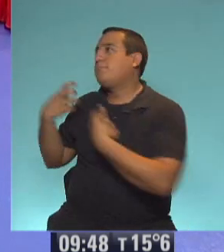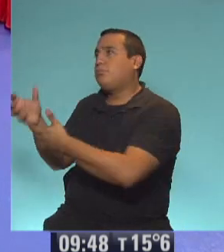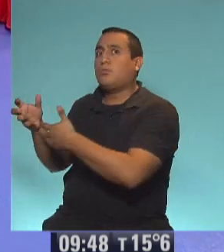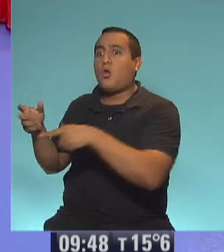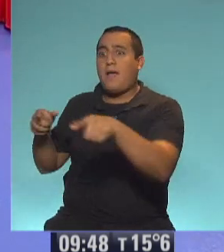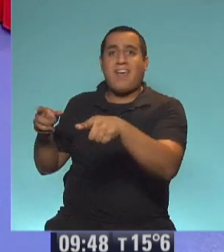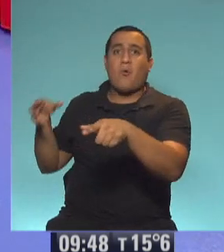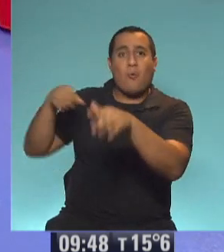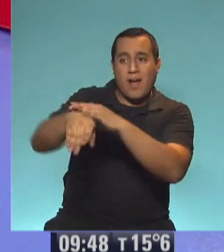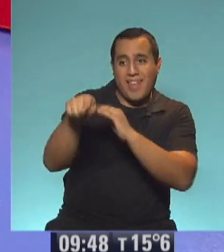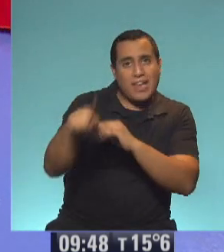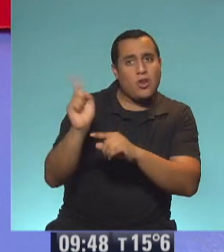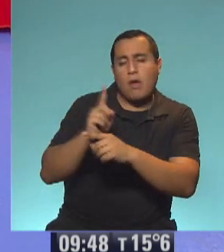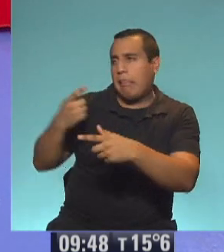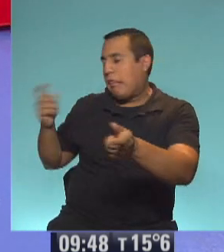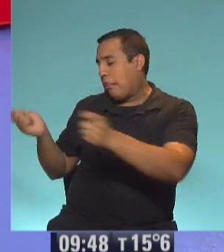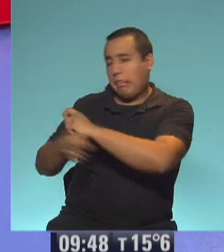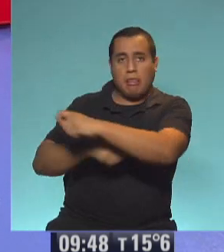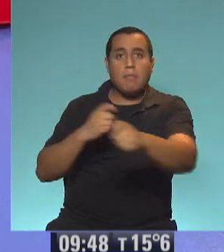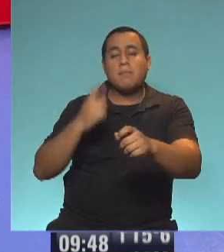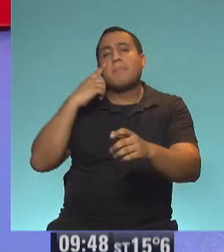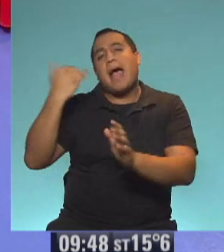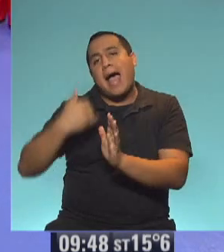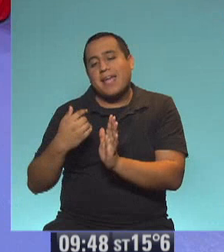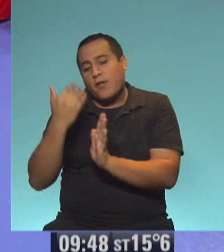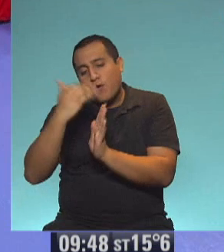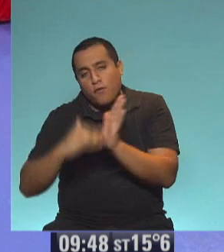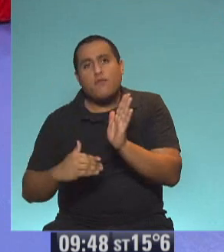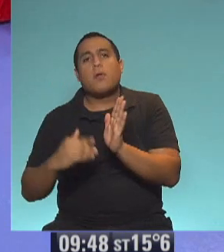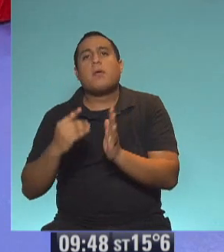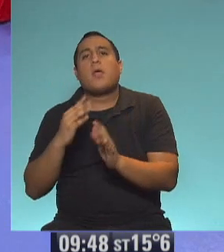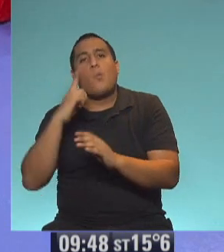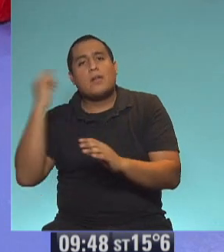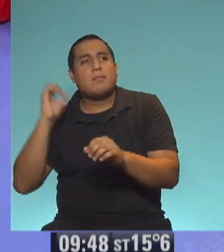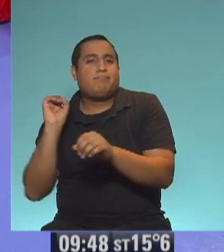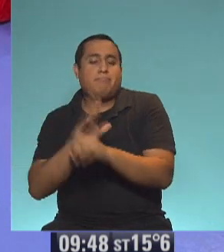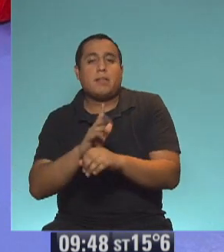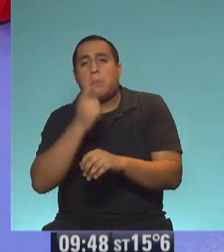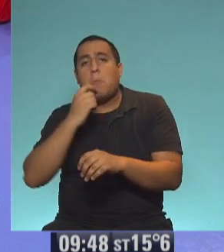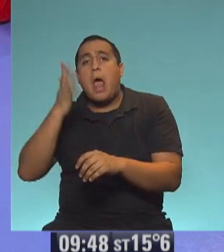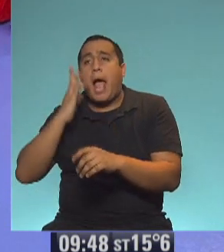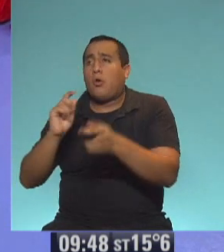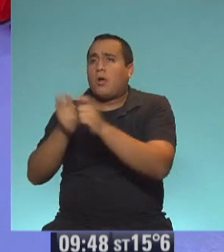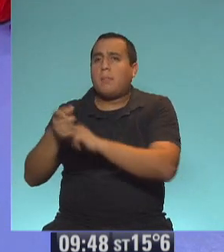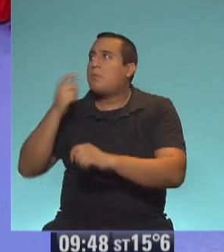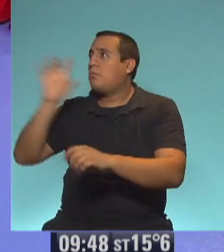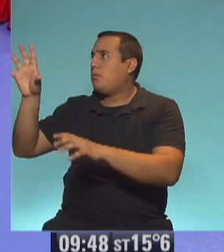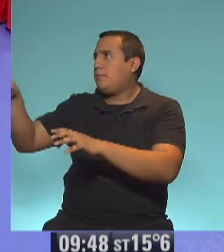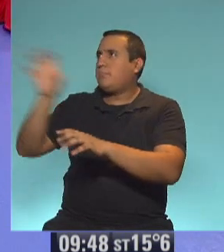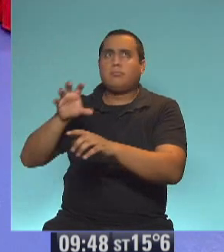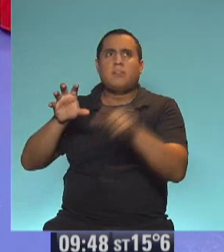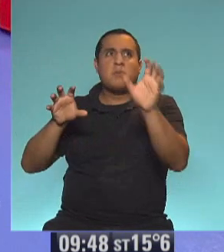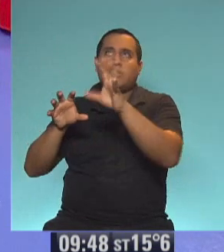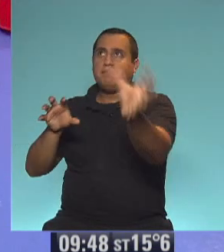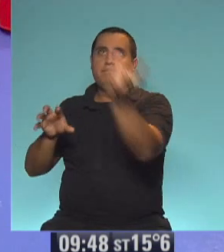lo sabíamos. Igual se informa eso a través de un informe por WhatsApp a todo el personal cada vez que se cambia algo de lugar.